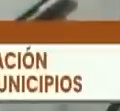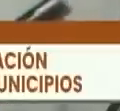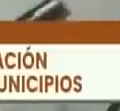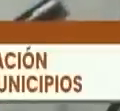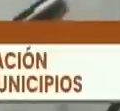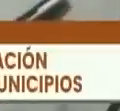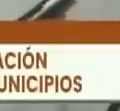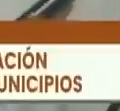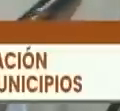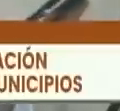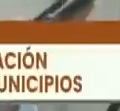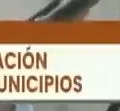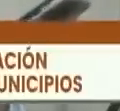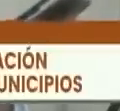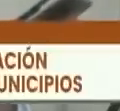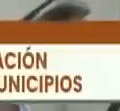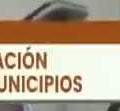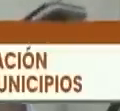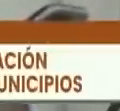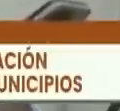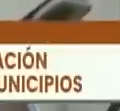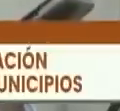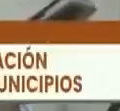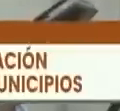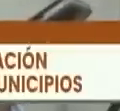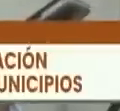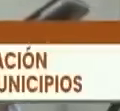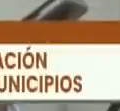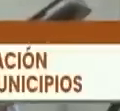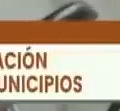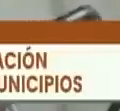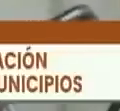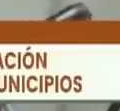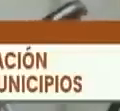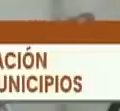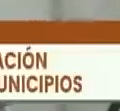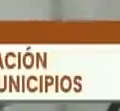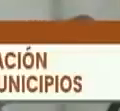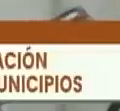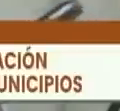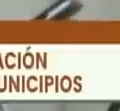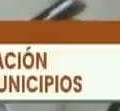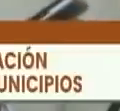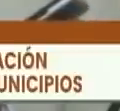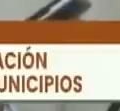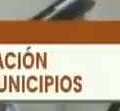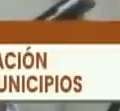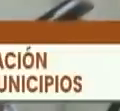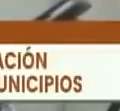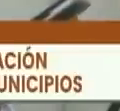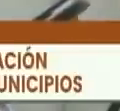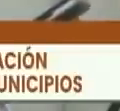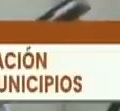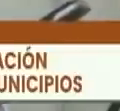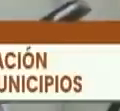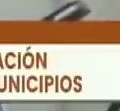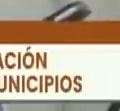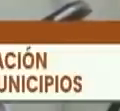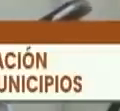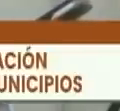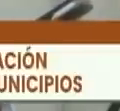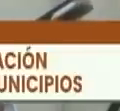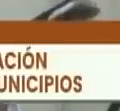sobre Bruselas, luego de la reunión que vimos con la vicepresidenta Delcy Rodríguez, la representación de la